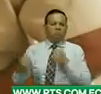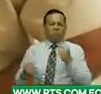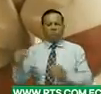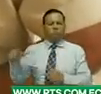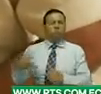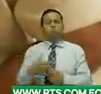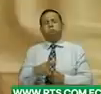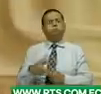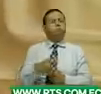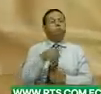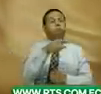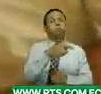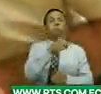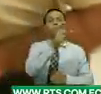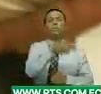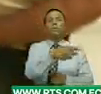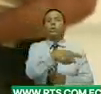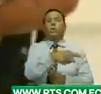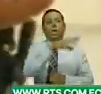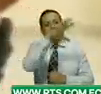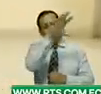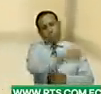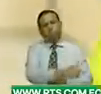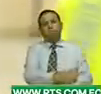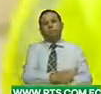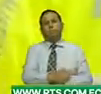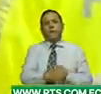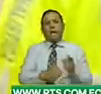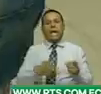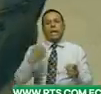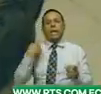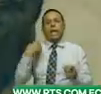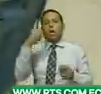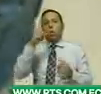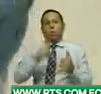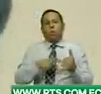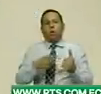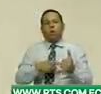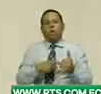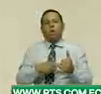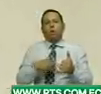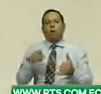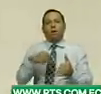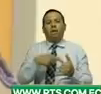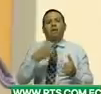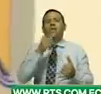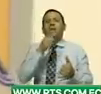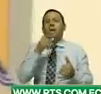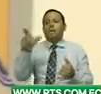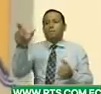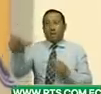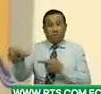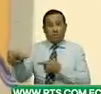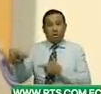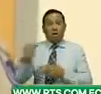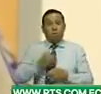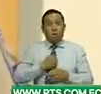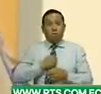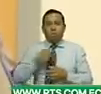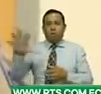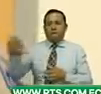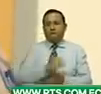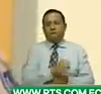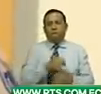a quien le encontraron un teléfono celular en su vehículo. El móvil pertenecía a una de las víctimas. El señor supo manifestar